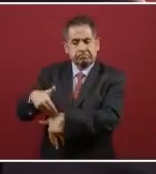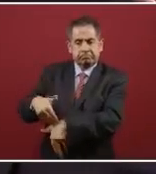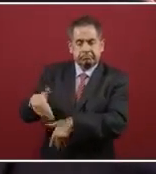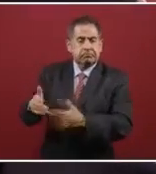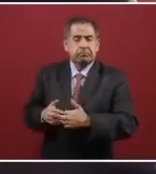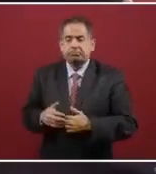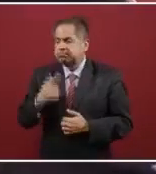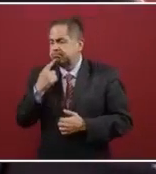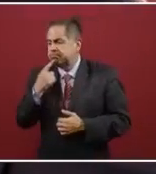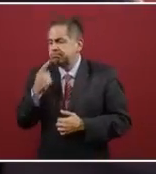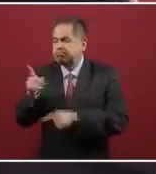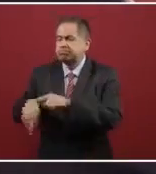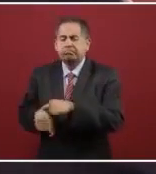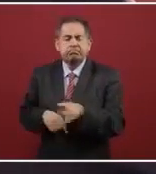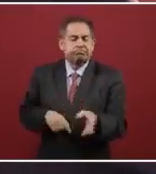Ponían hasta